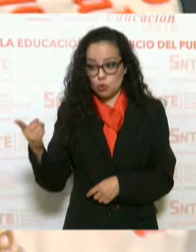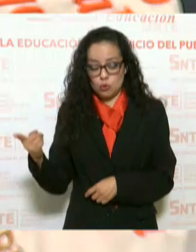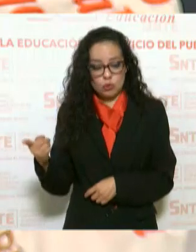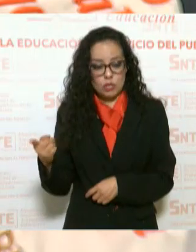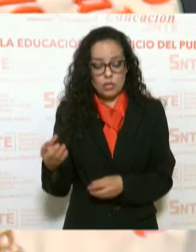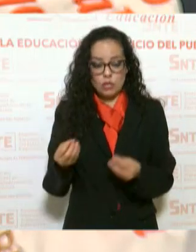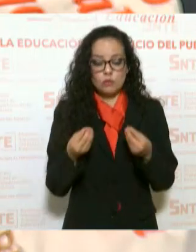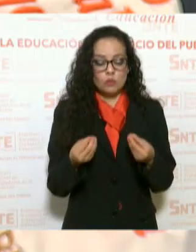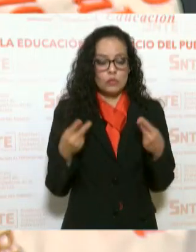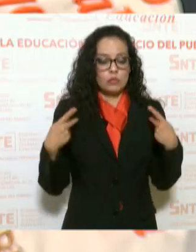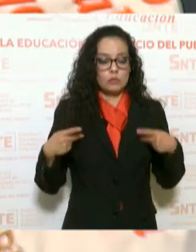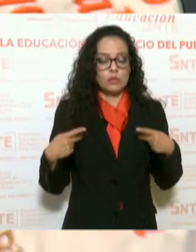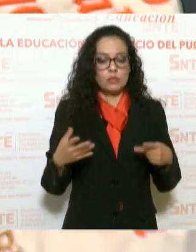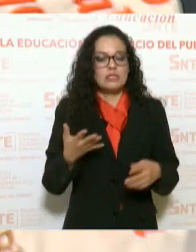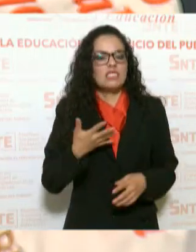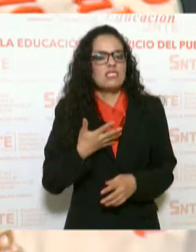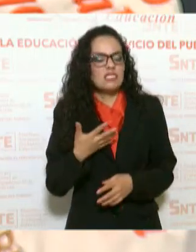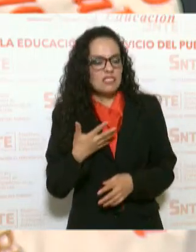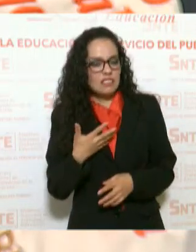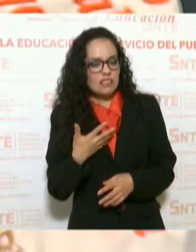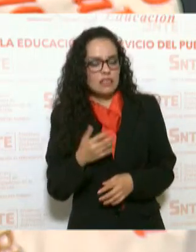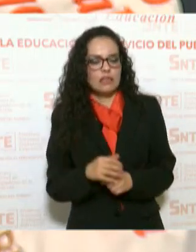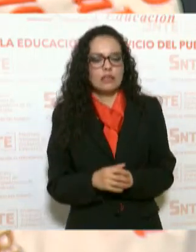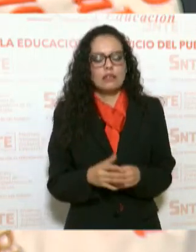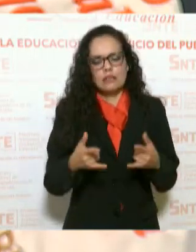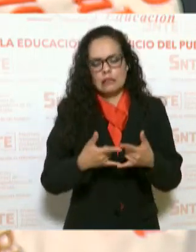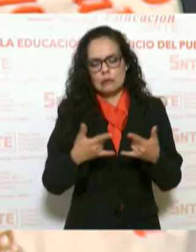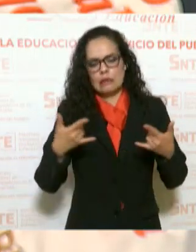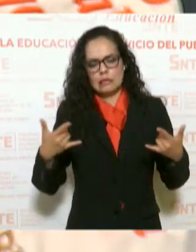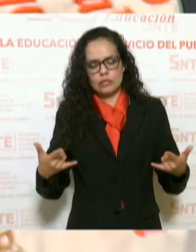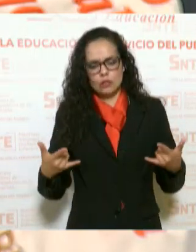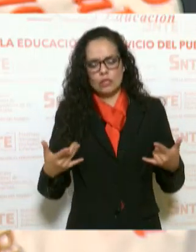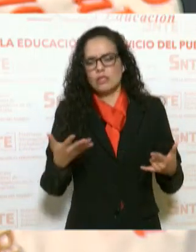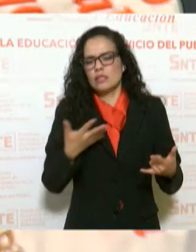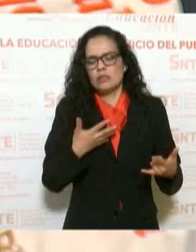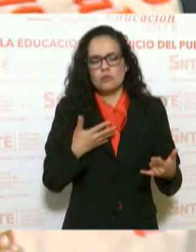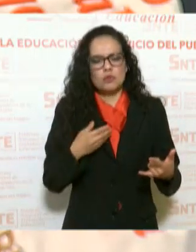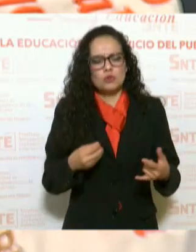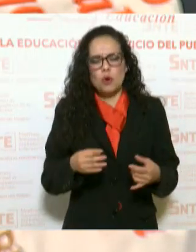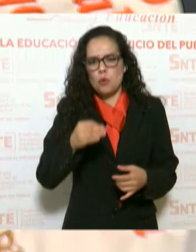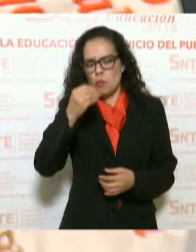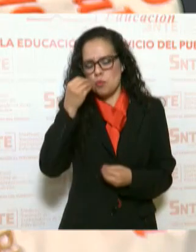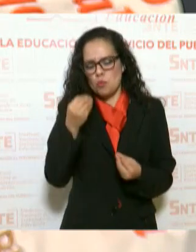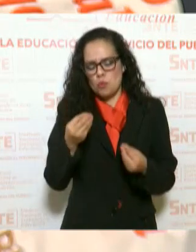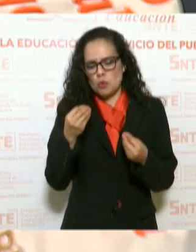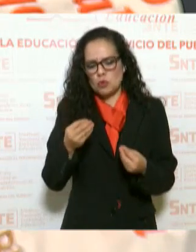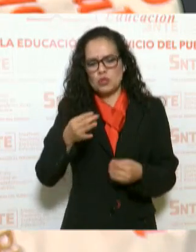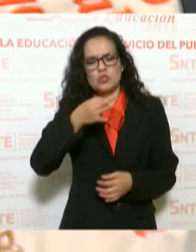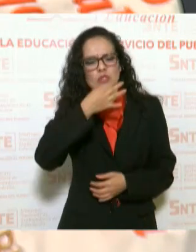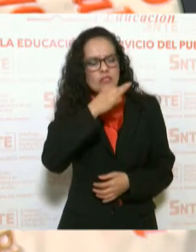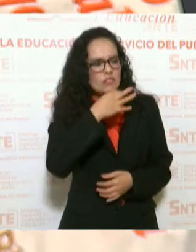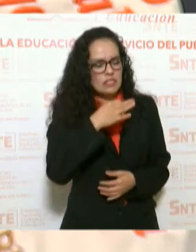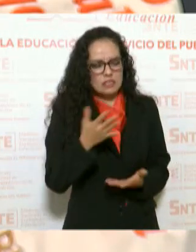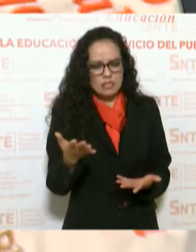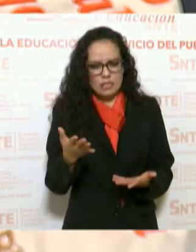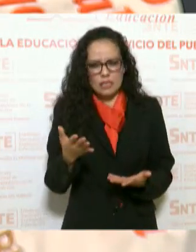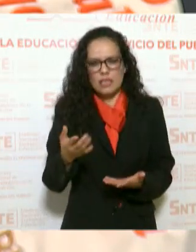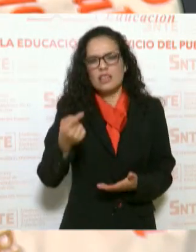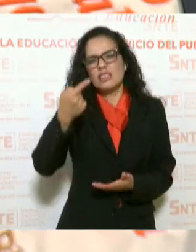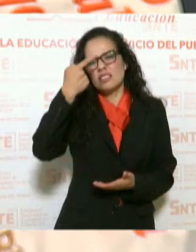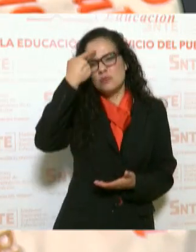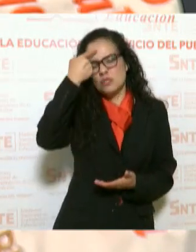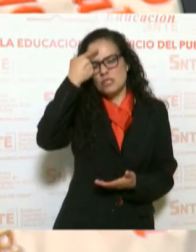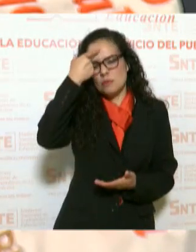de éxito para compartir. Colegas, tenemos mucho que celebrar y sobre lo que tenemos que